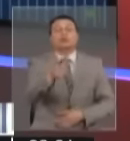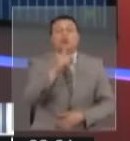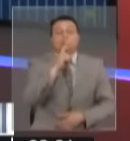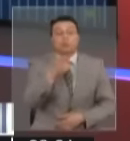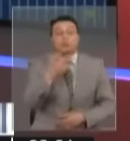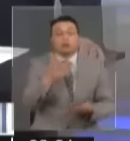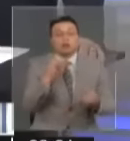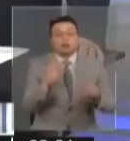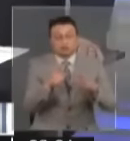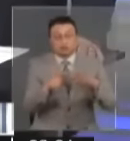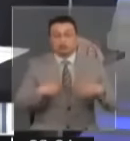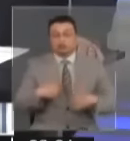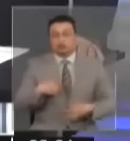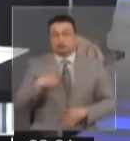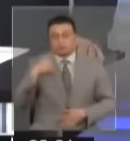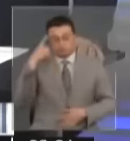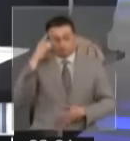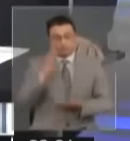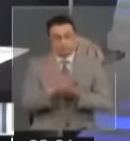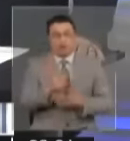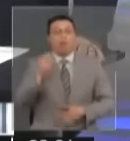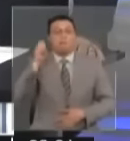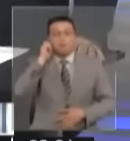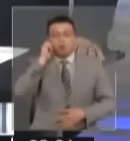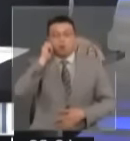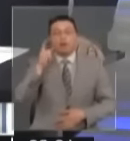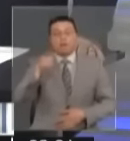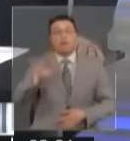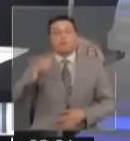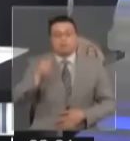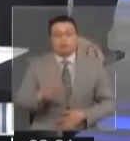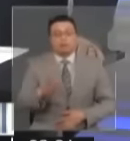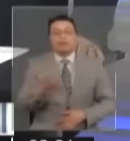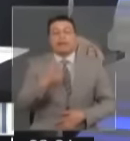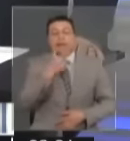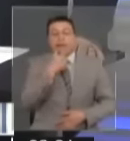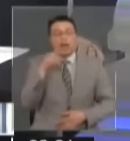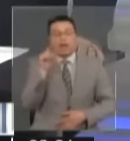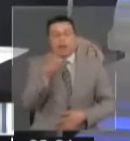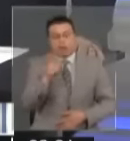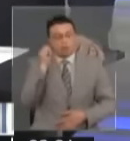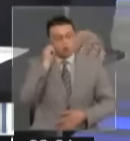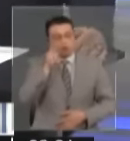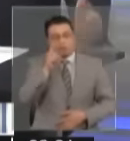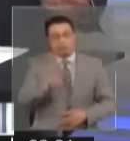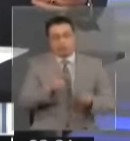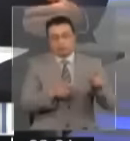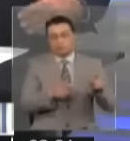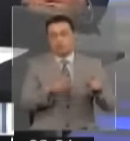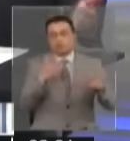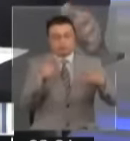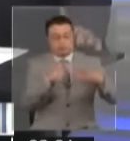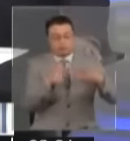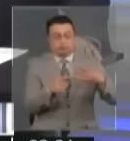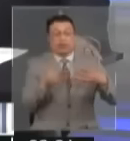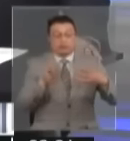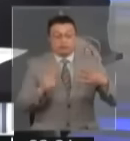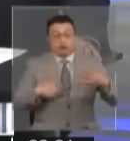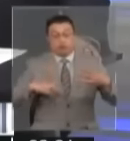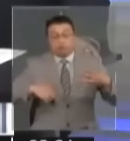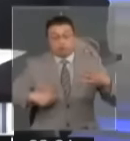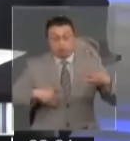que se había tocado también. Yo soy de la idea que la mujer determine qué es lo que quiere para ella. Ella sabrá si quiere quedarse con su hijo que está con